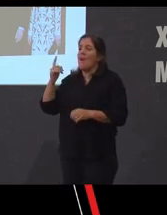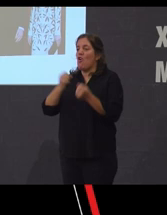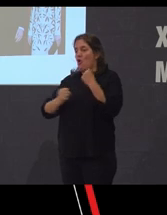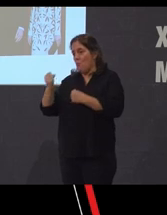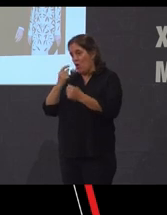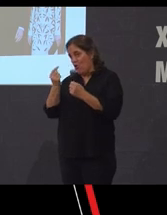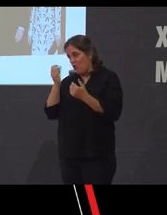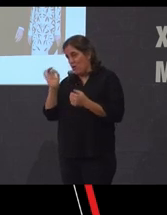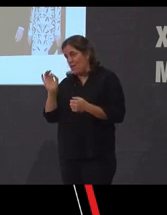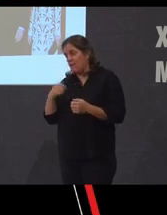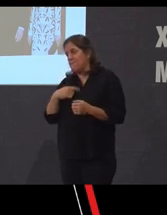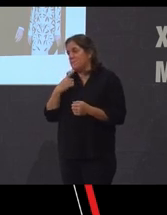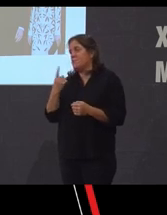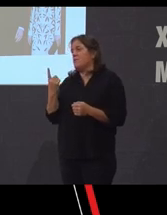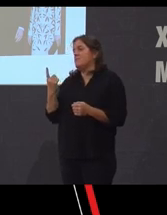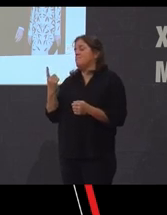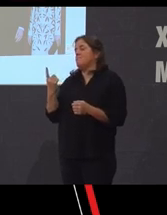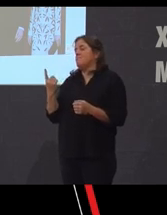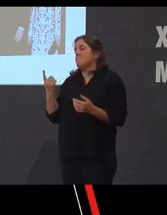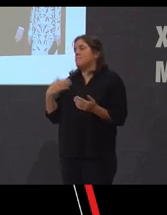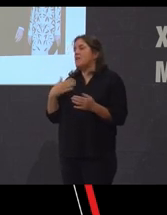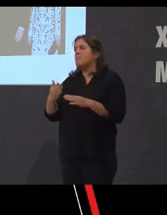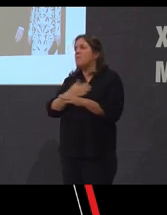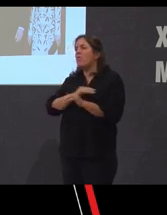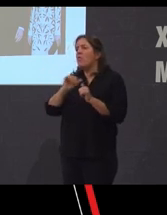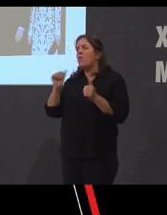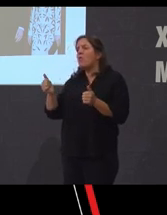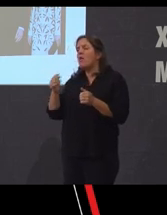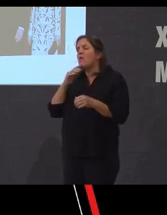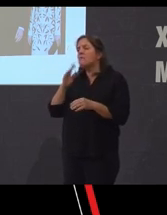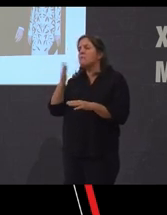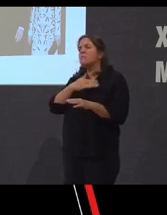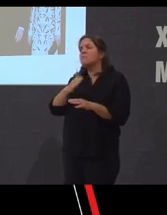E tamén empezou antes da morte de Franco.